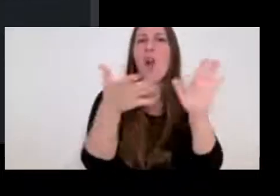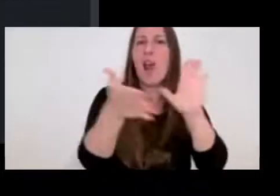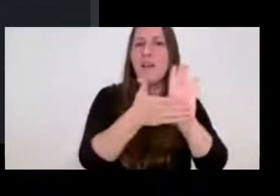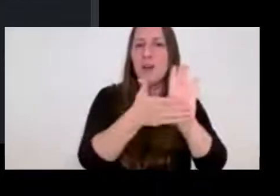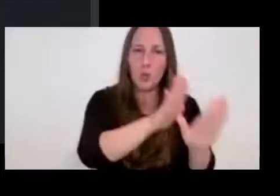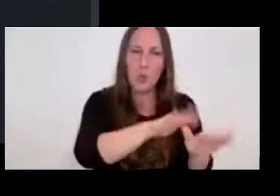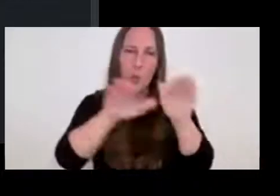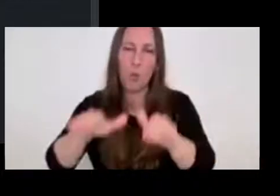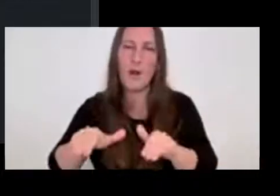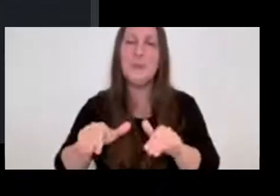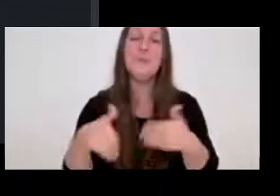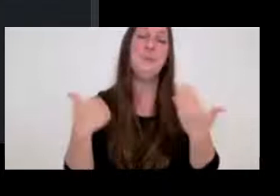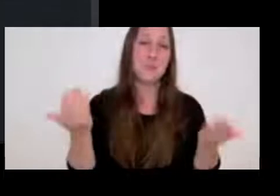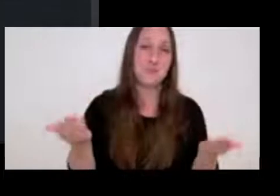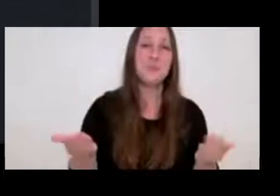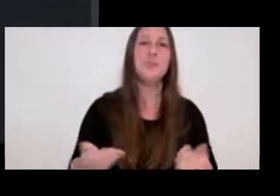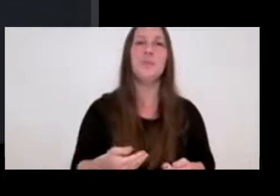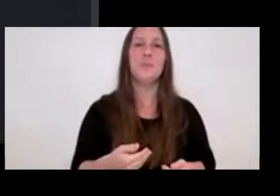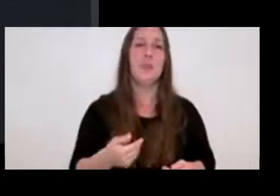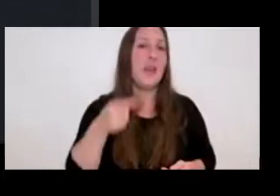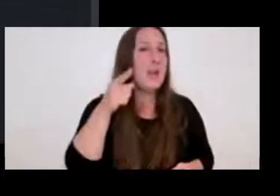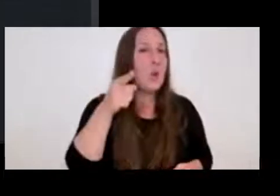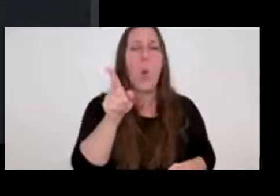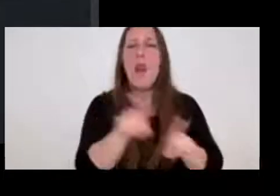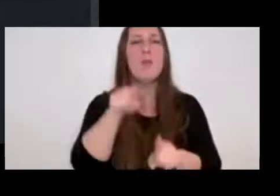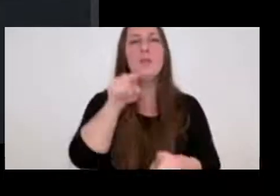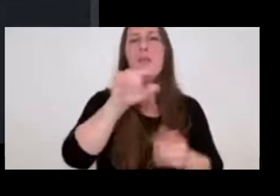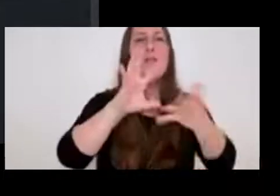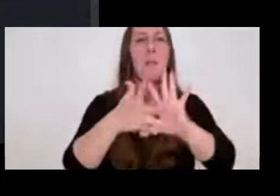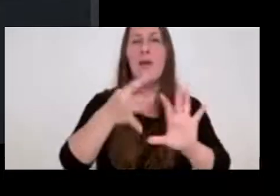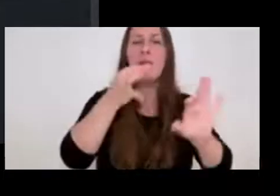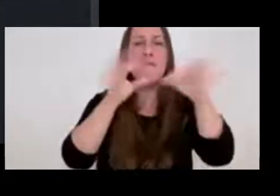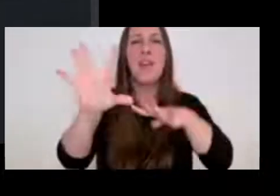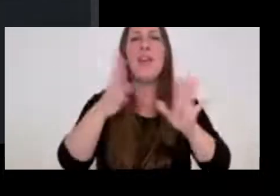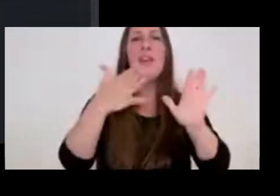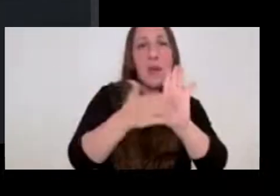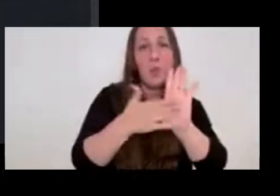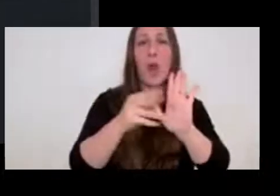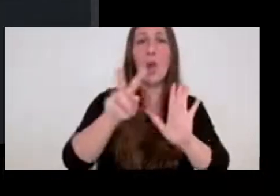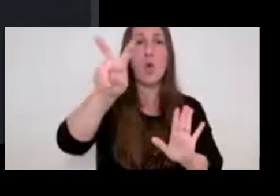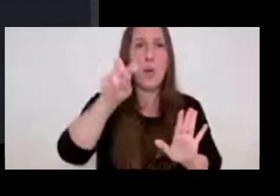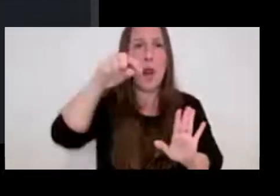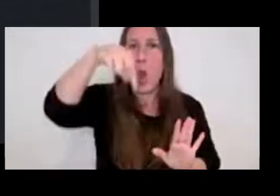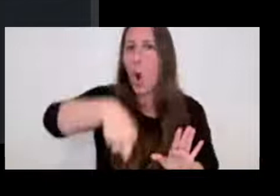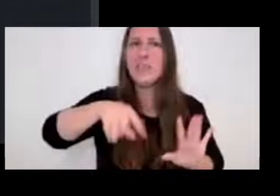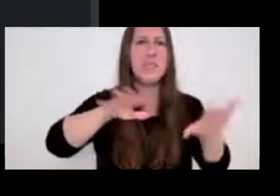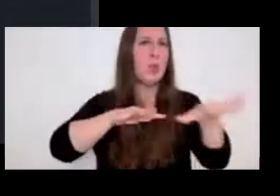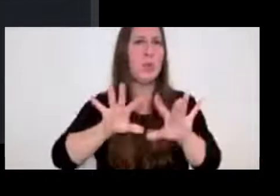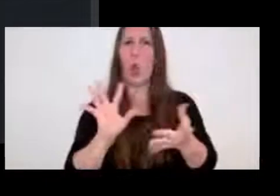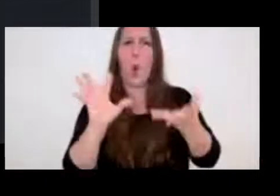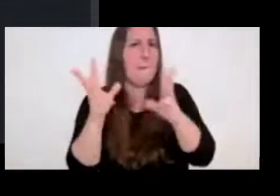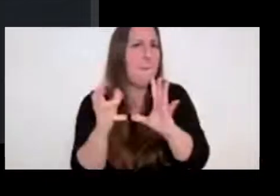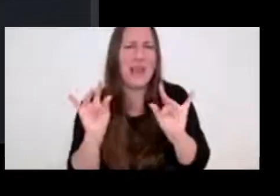Bueno, pero quiero decir, las reglas de juegos básicas que son vender, facturar y cobrar hoy están complicadas. No se